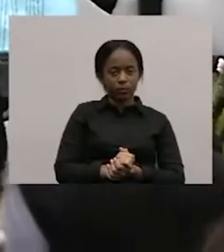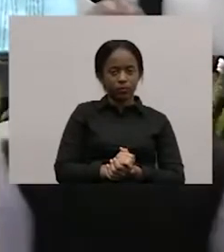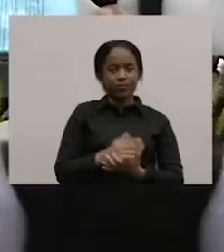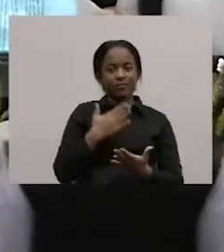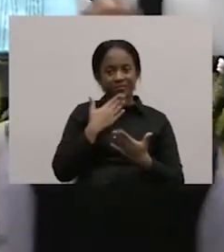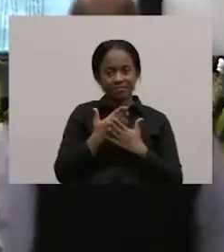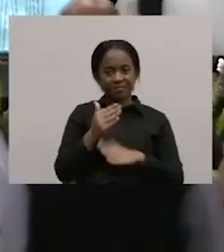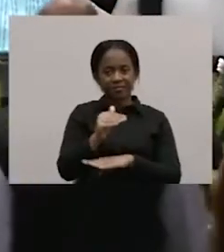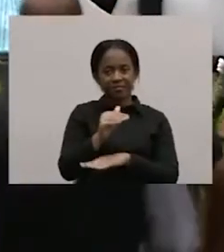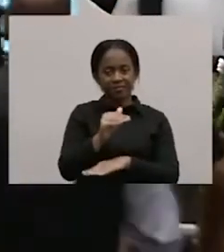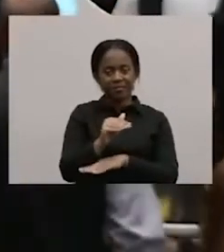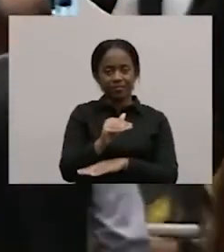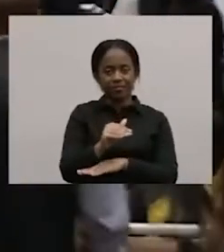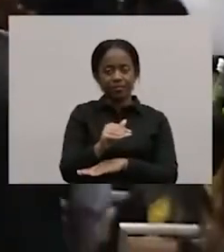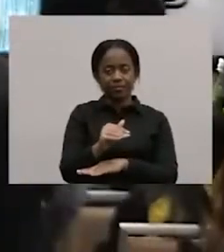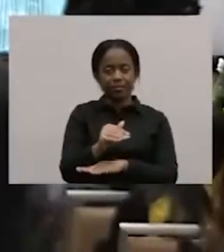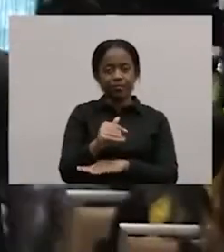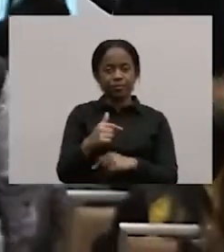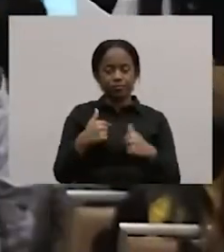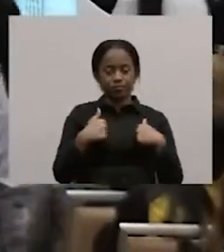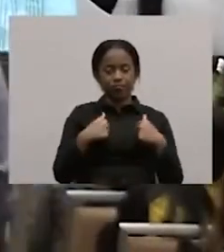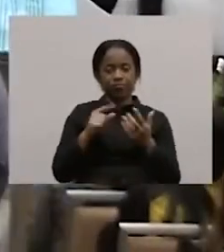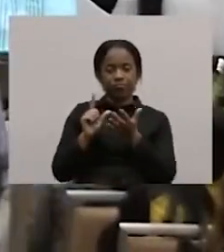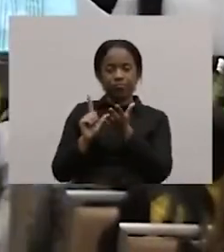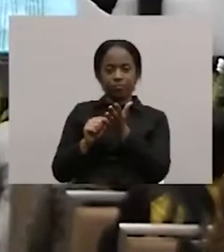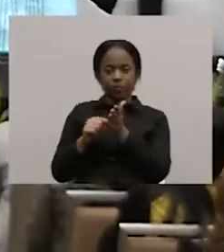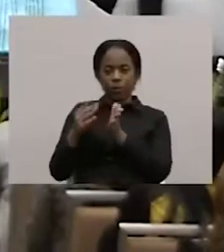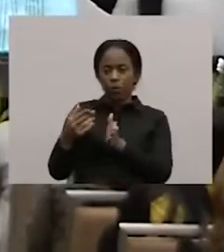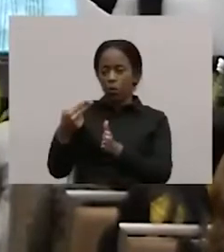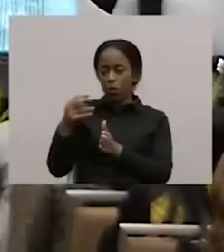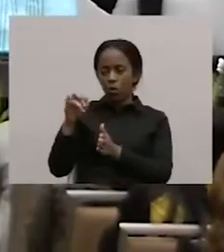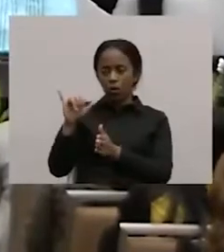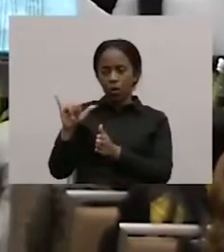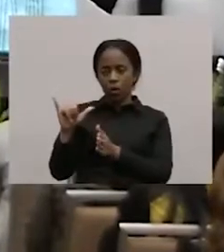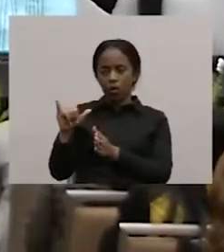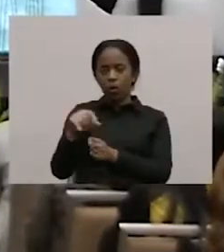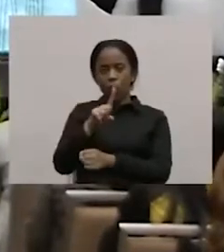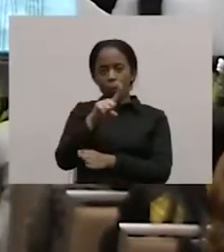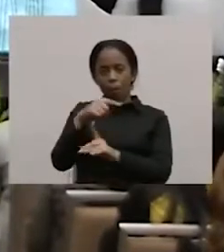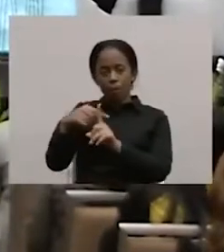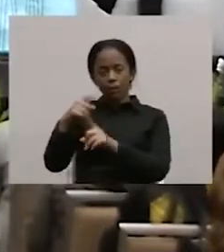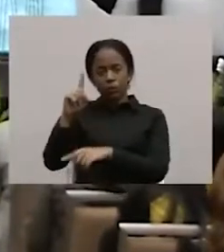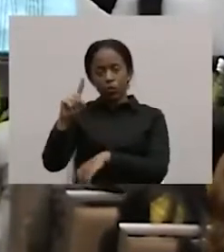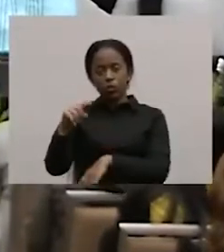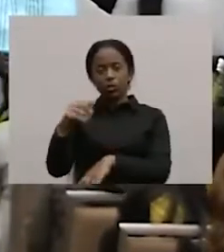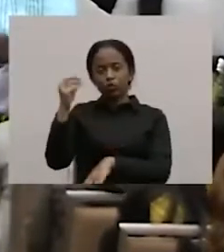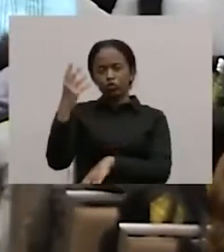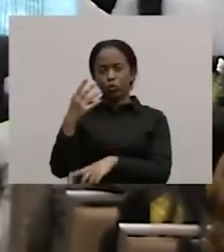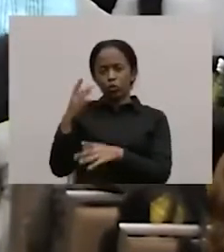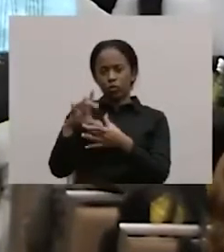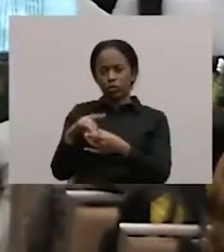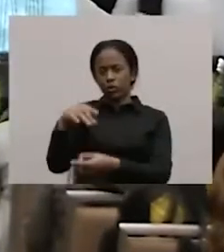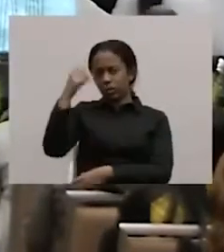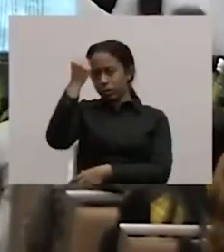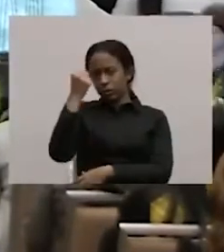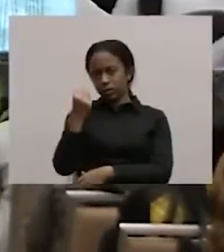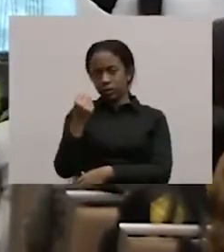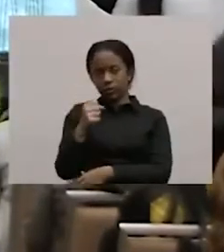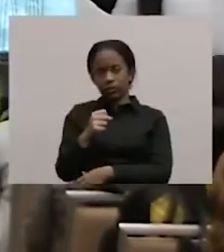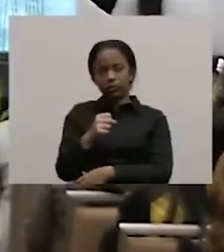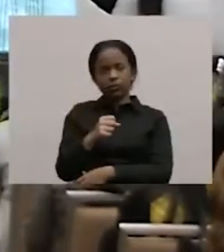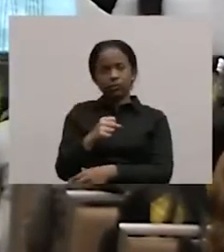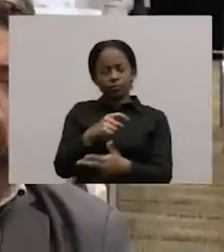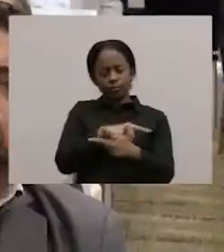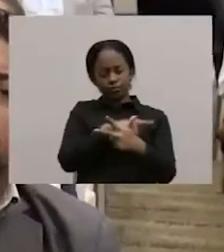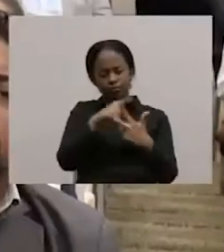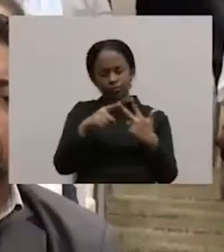Buenas tardes, Milicen Uribe del periódico Hoy, Uno Más Uno y del Sol de los Sábados. Edith, Monegro y Percio, a